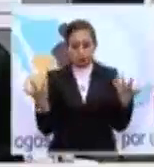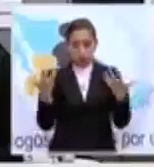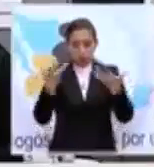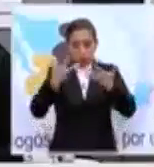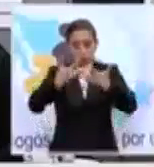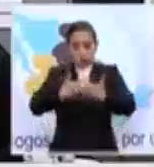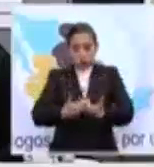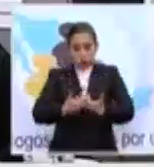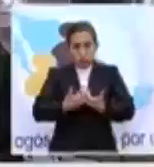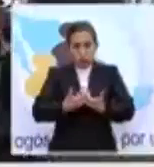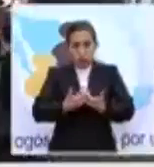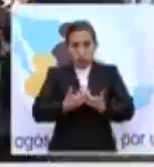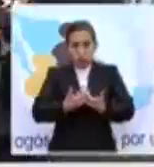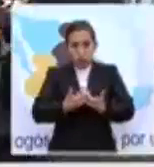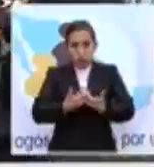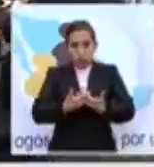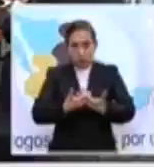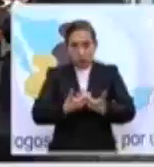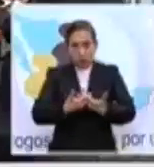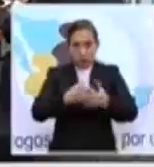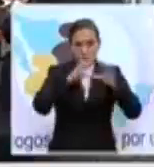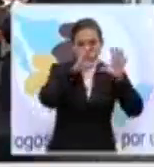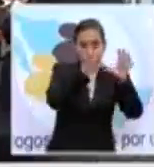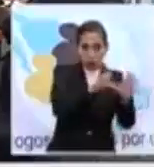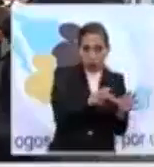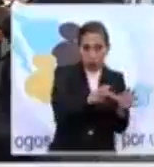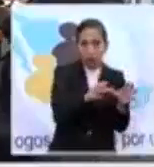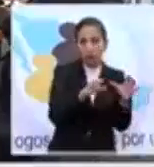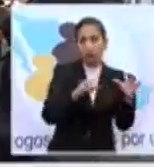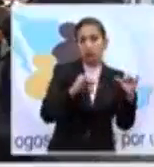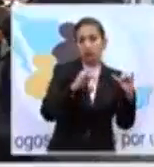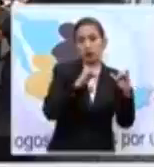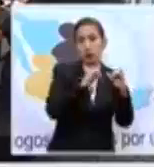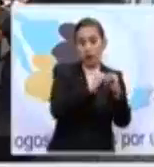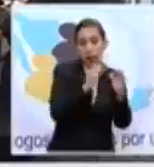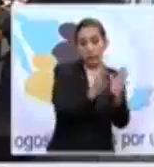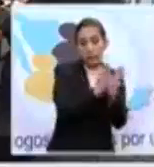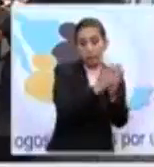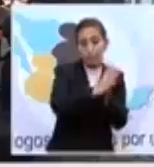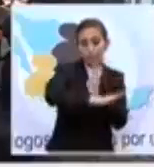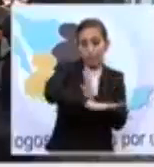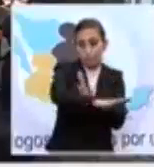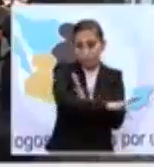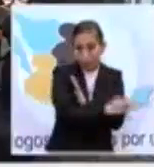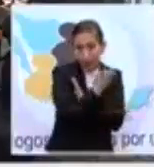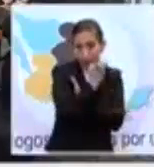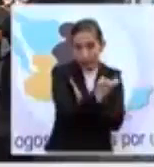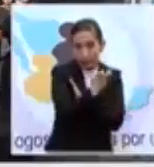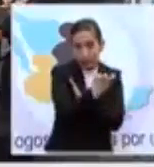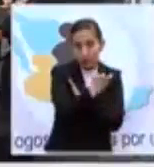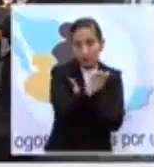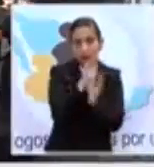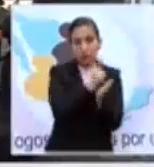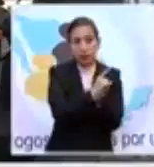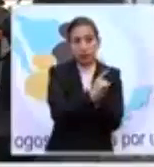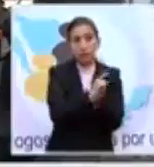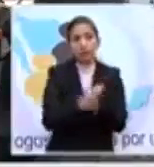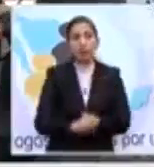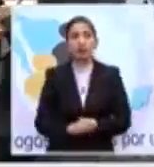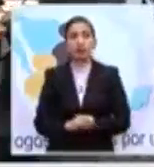articulación, la coordinación entre instancias que están participando en esta política.